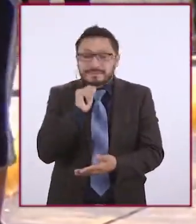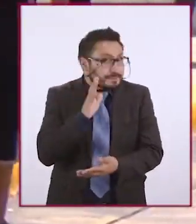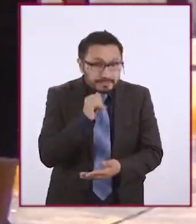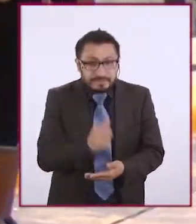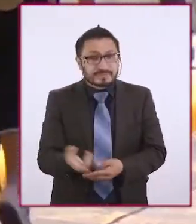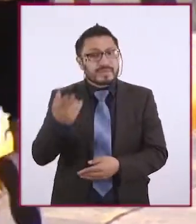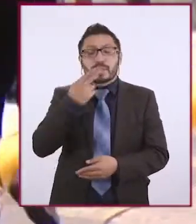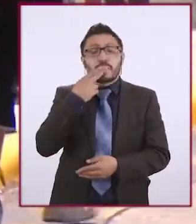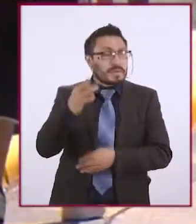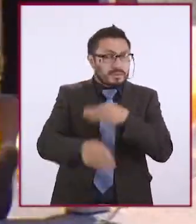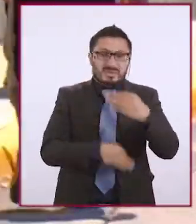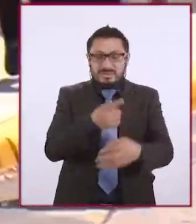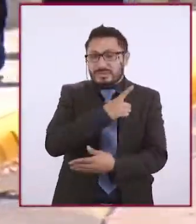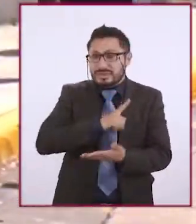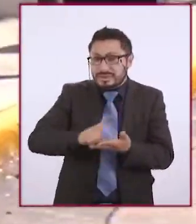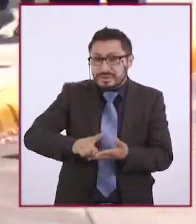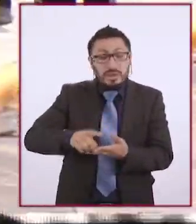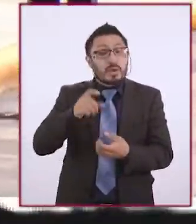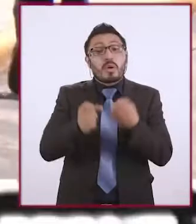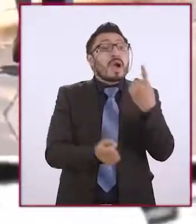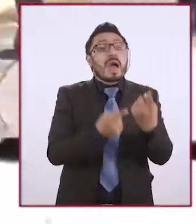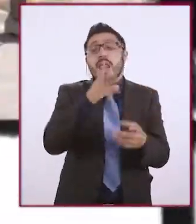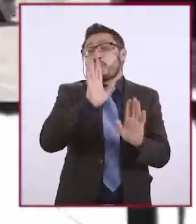derechos y no solo de algunos.